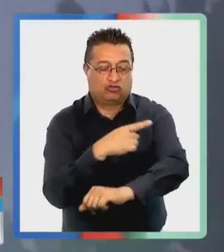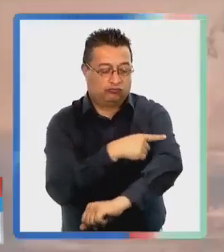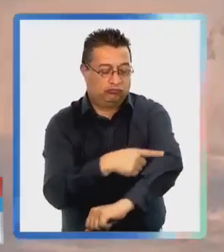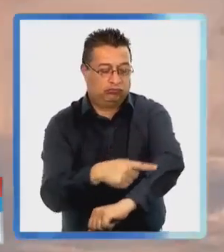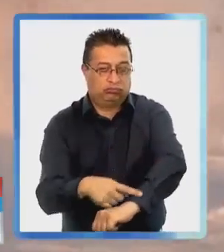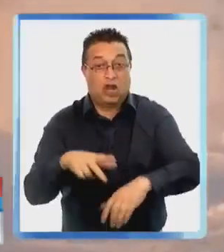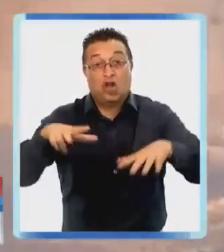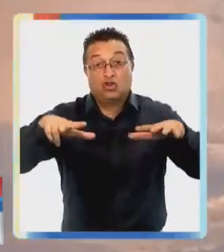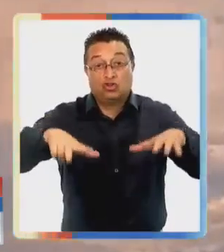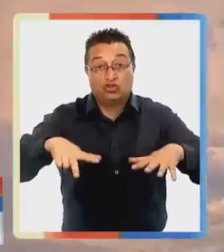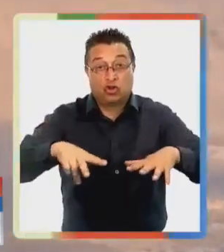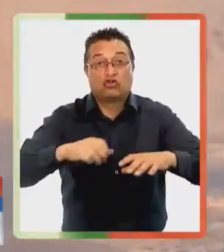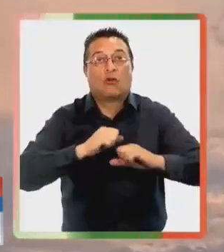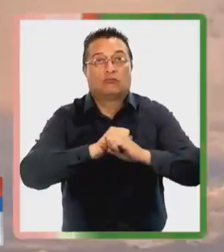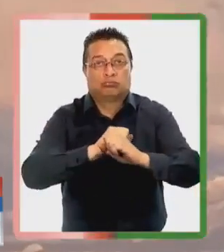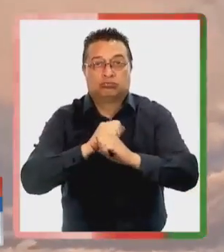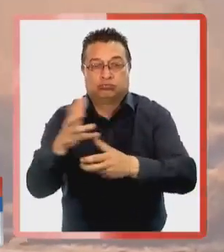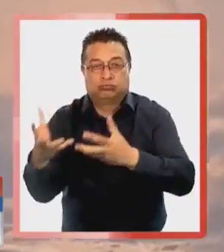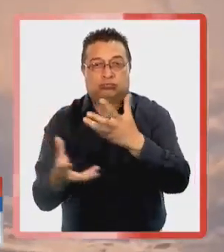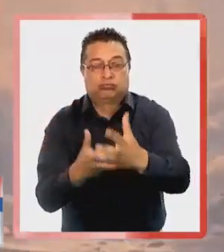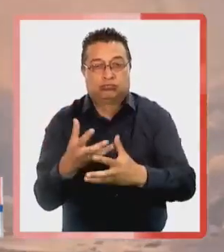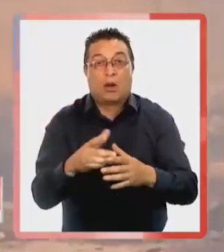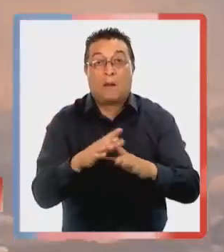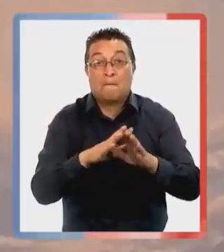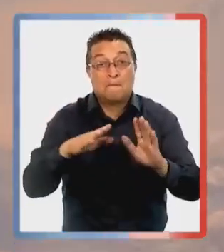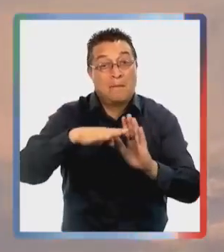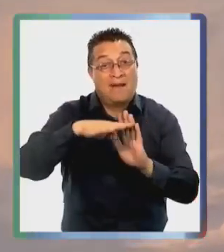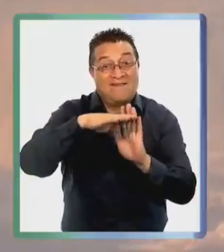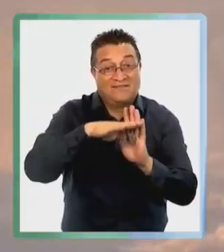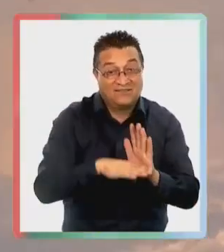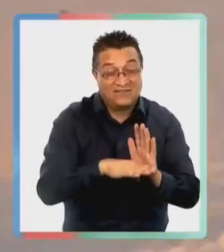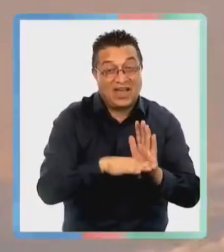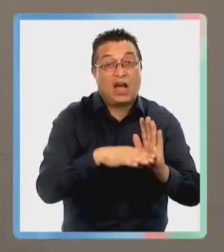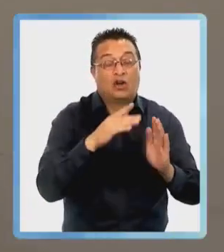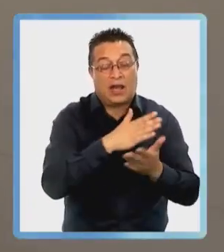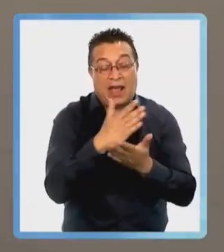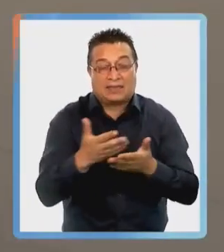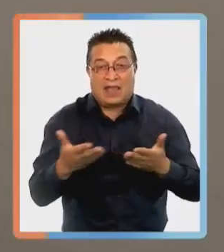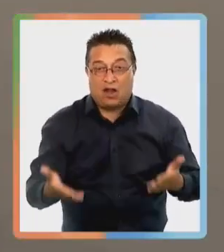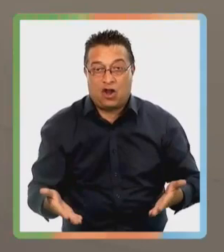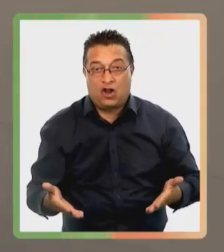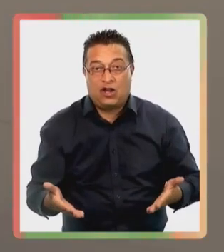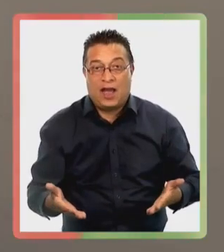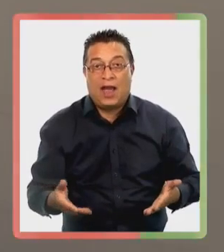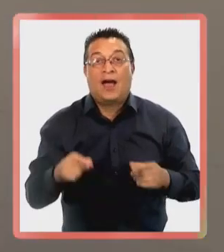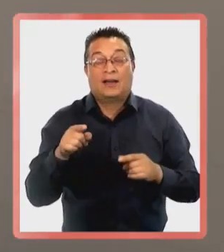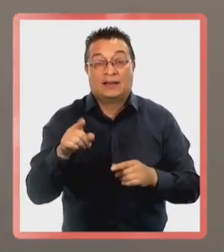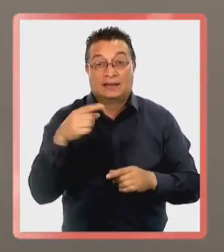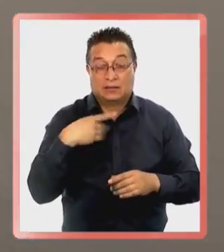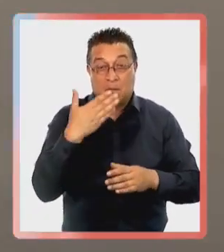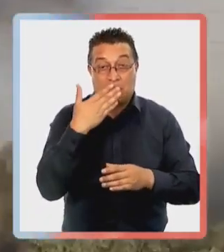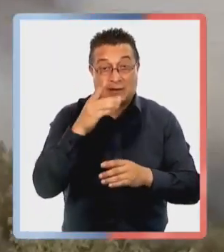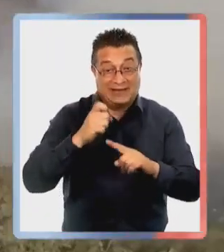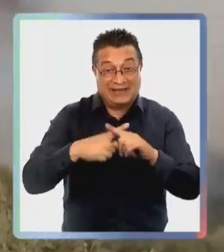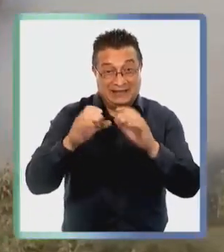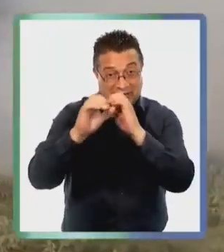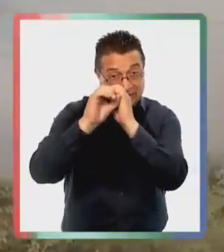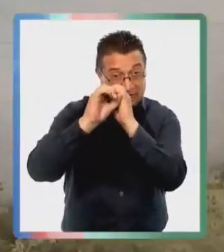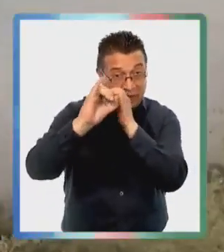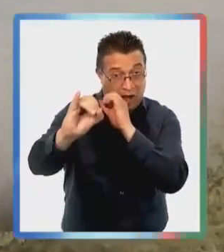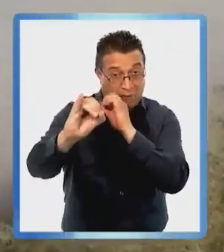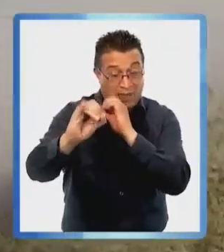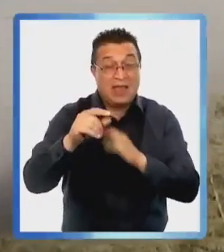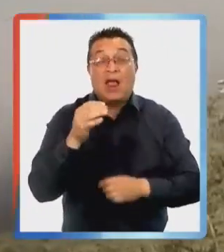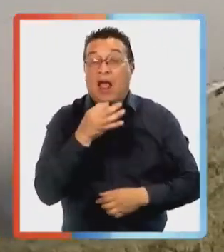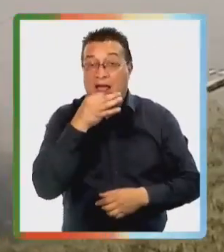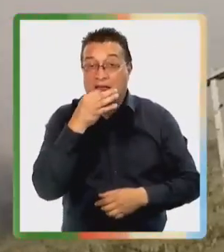18 están en combate, la cifra más baja registrada hasta la fecha. Según Senapred, se contabilizaron 2 incendios